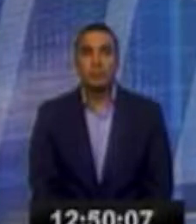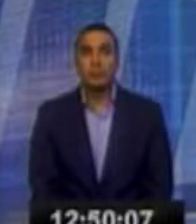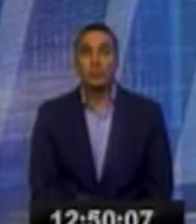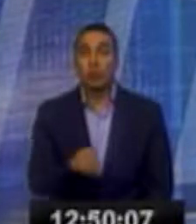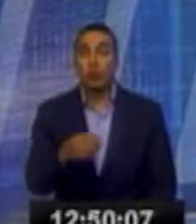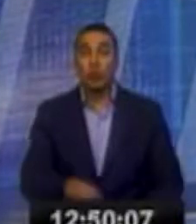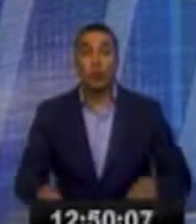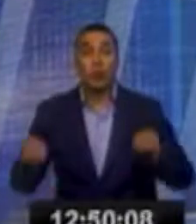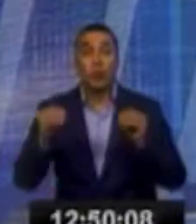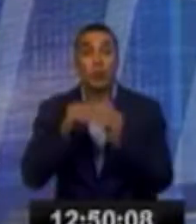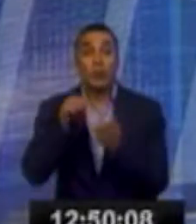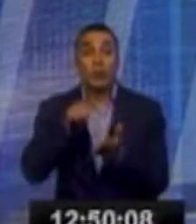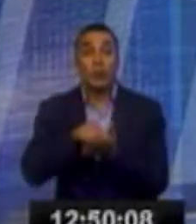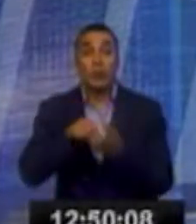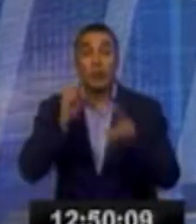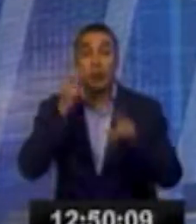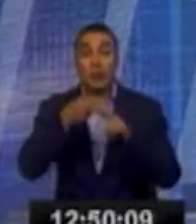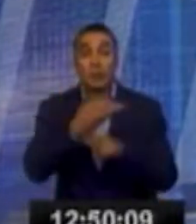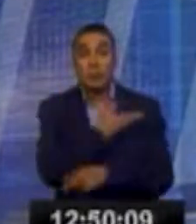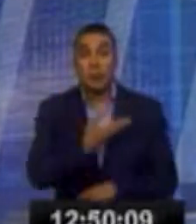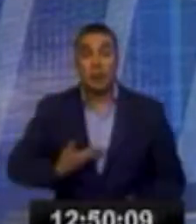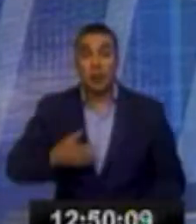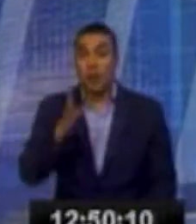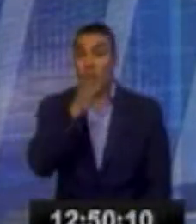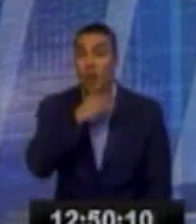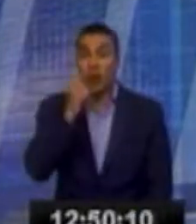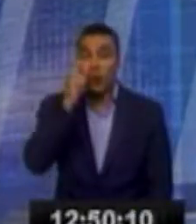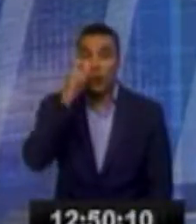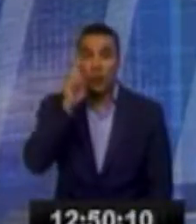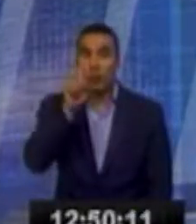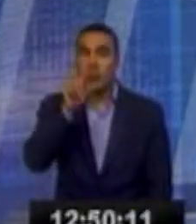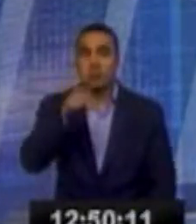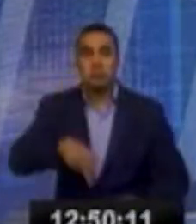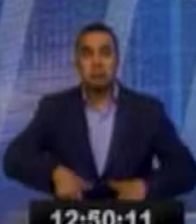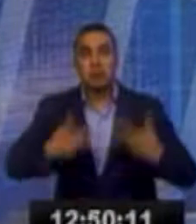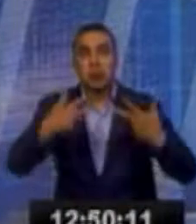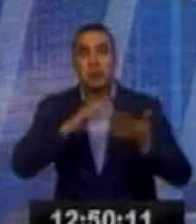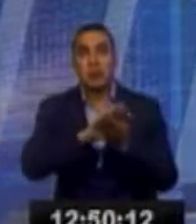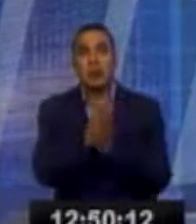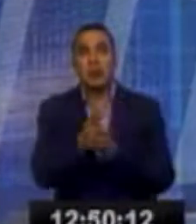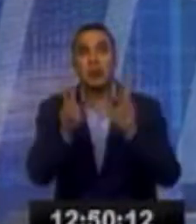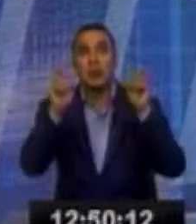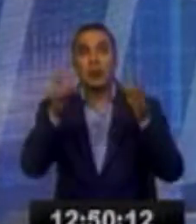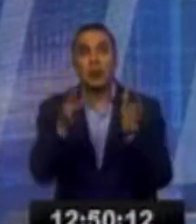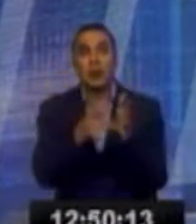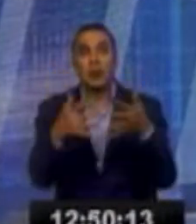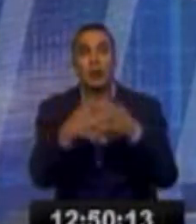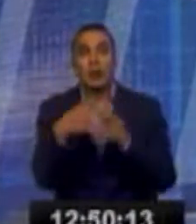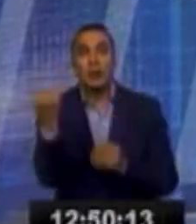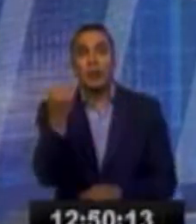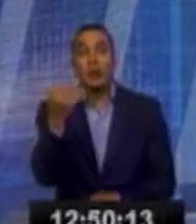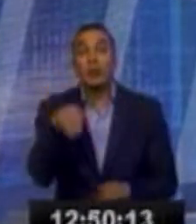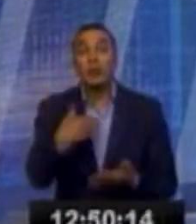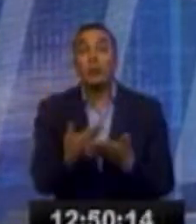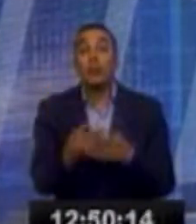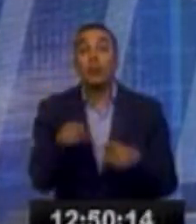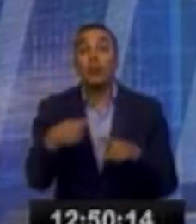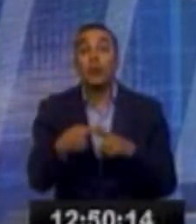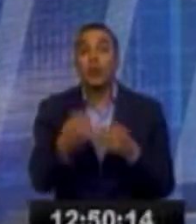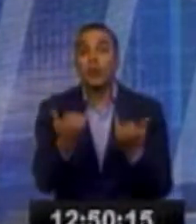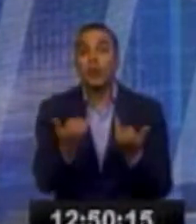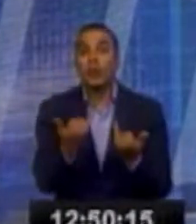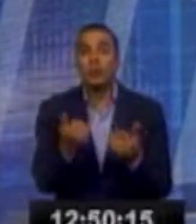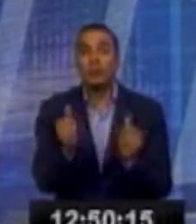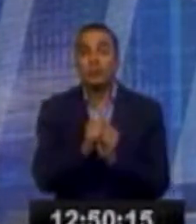Y nuevamente, amigos televidentes, el expresidente Rafael Correa no rindió su versión en el caso Arroz Verde, programada para el día de